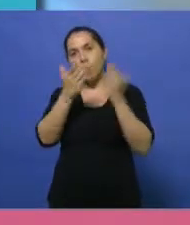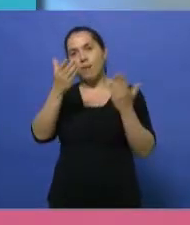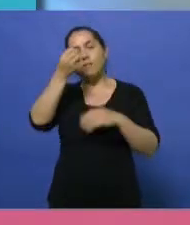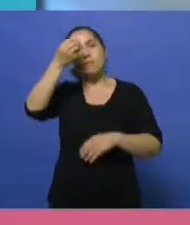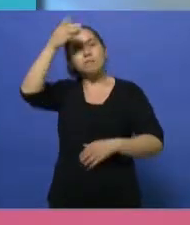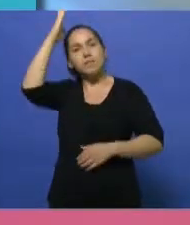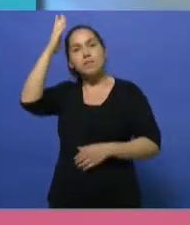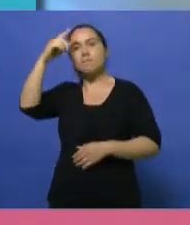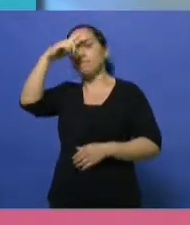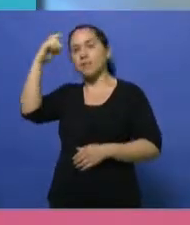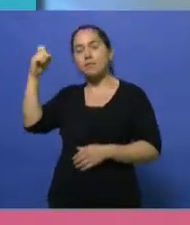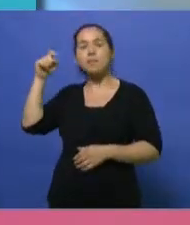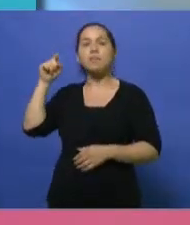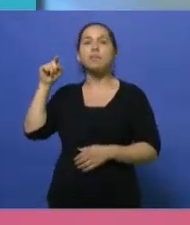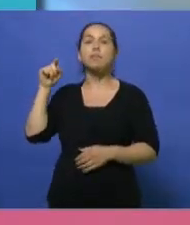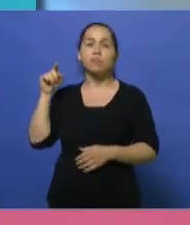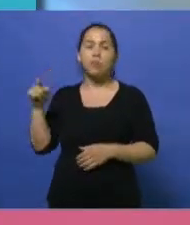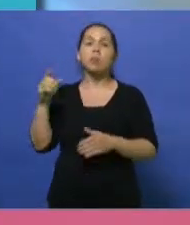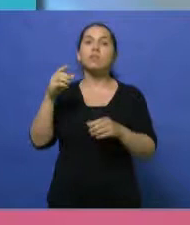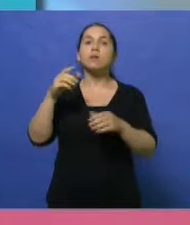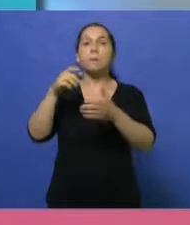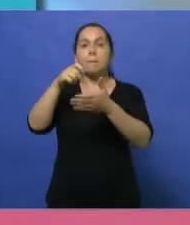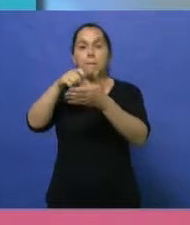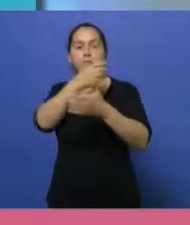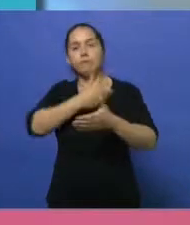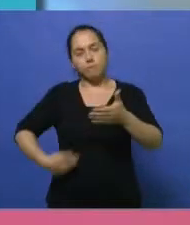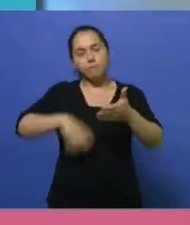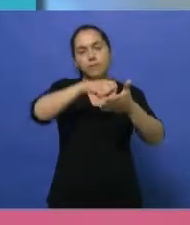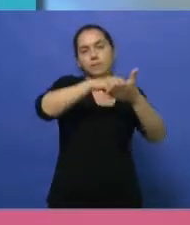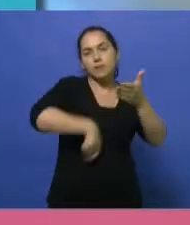tanto, lleva la firma del presidente que habilita esto.